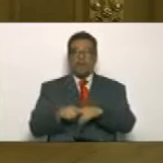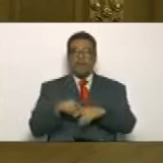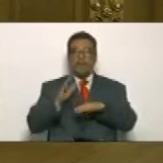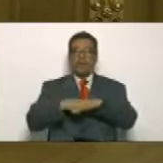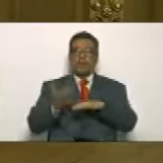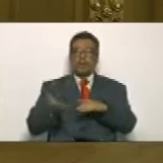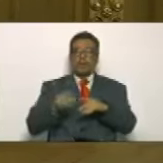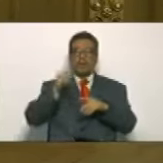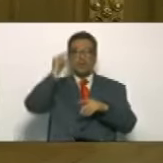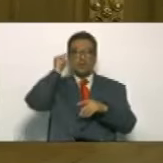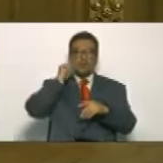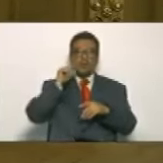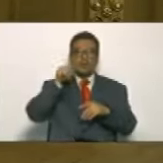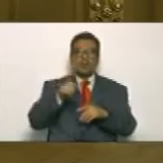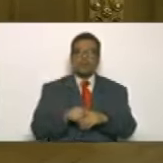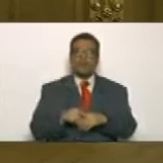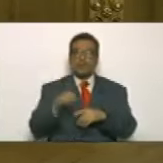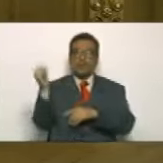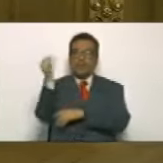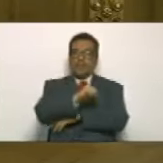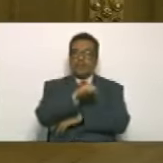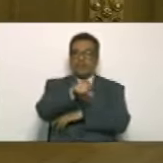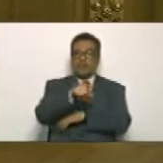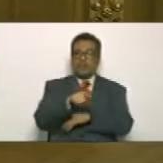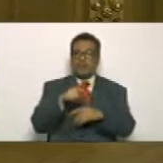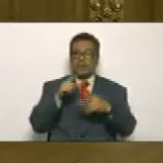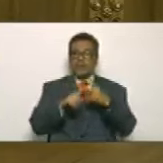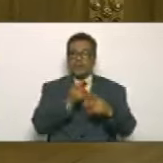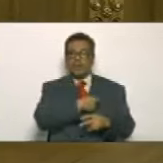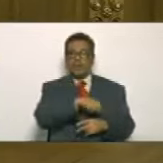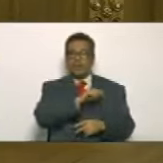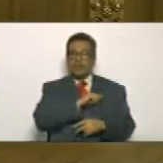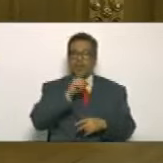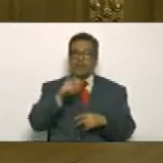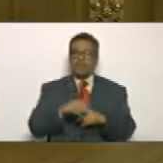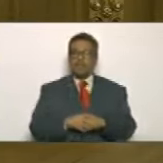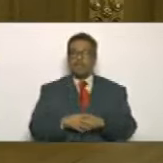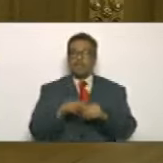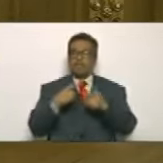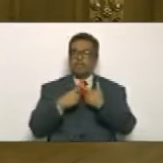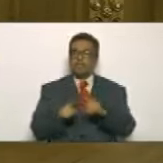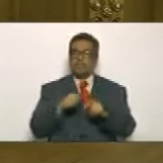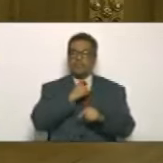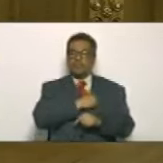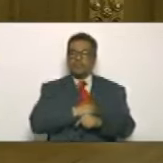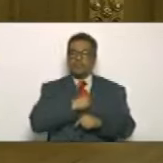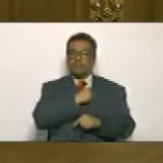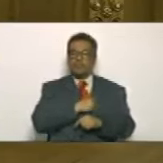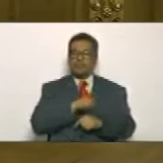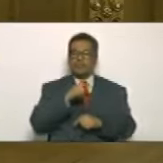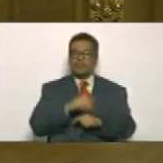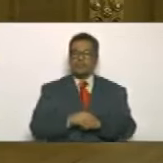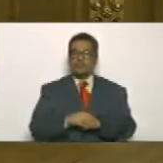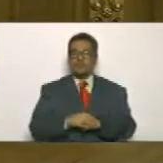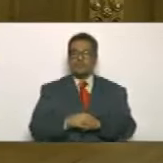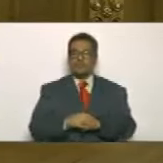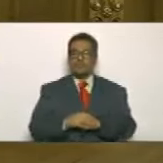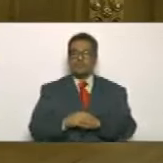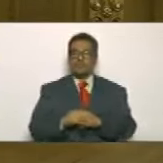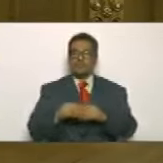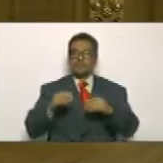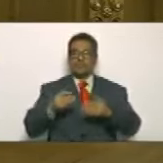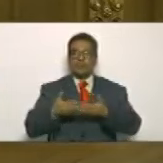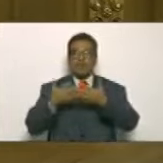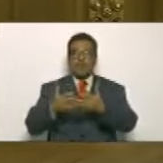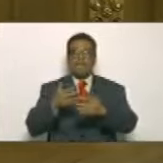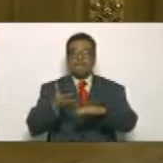Porque Antonio José de Sucre venció el imperialismo español, pero lamentablemente muere en las manos